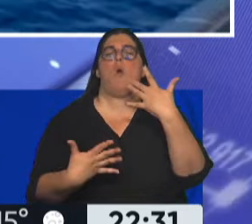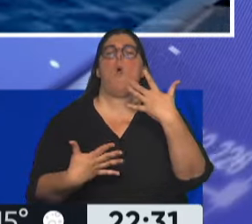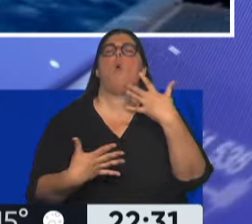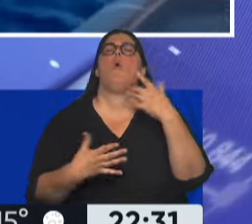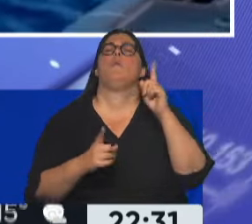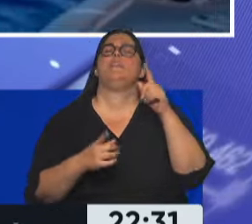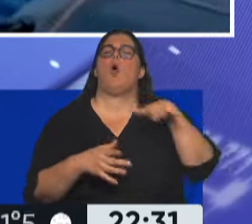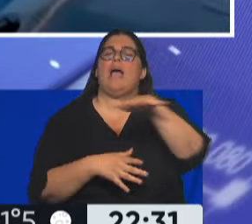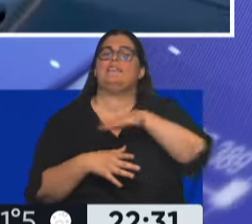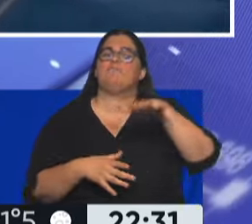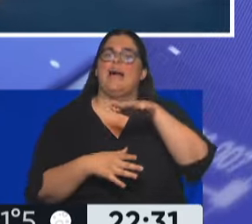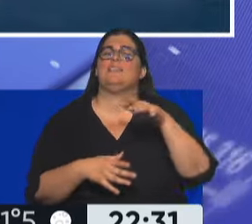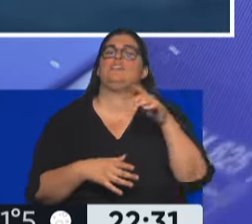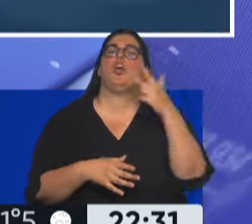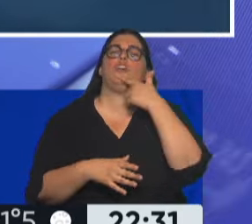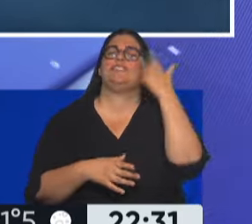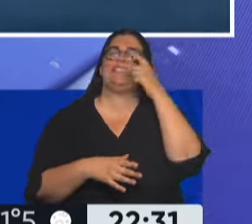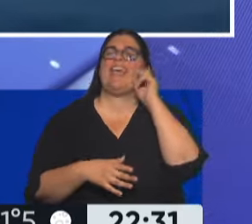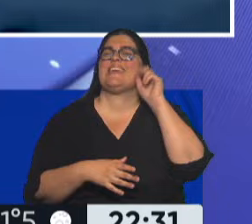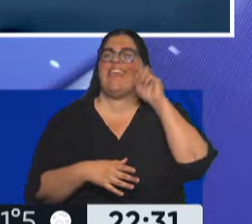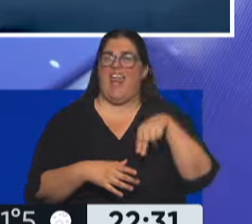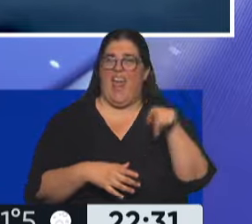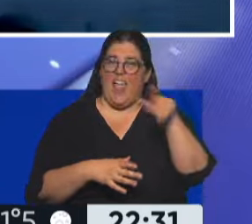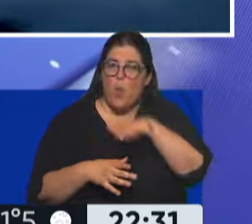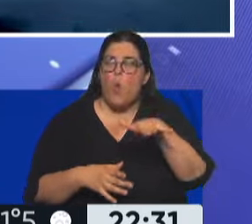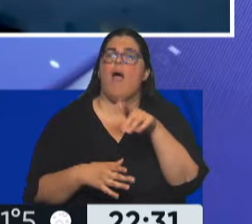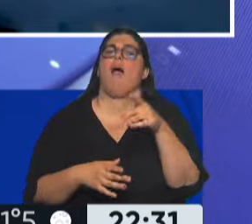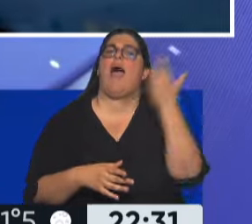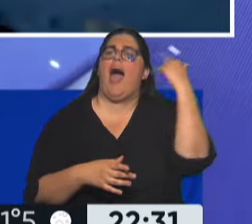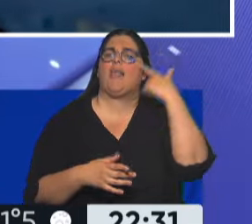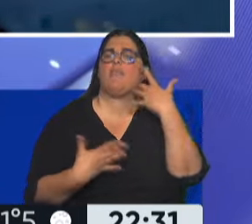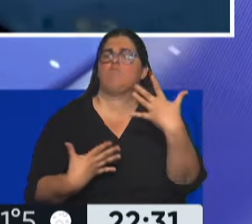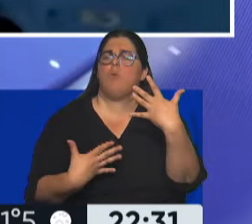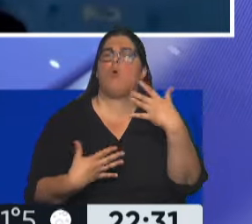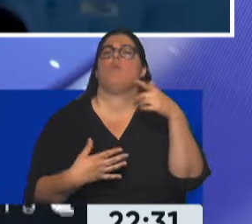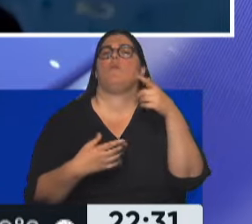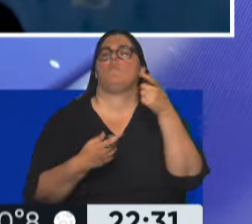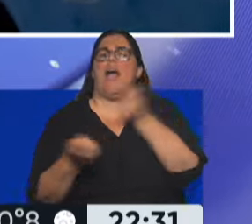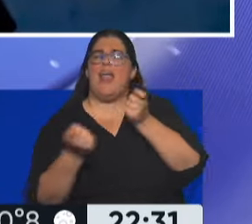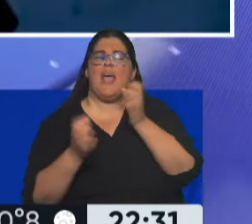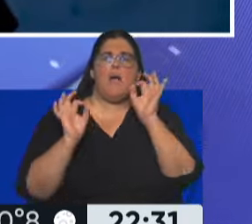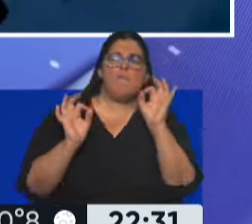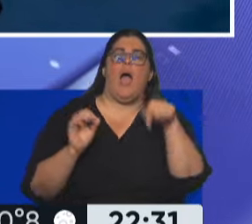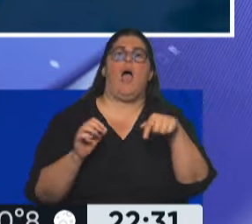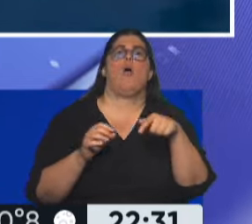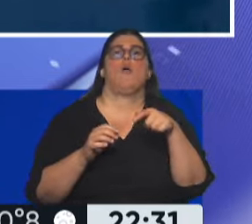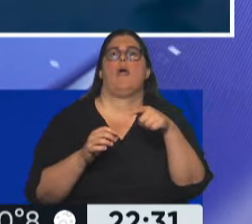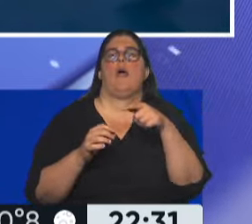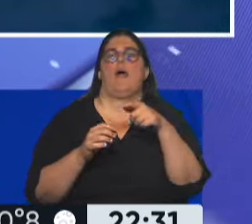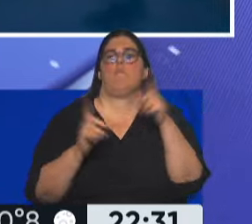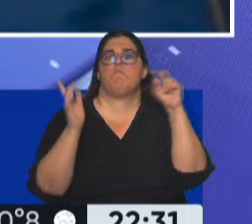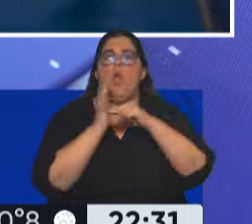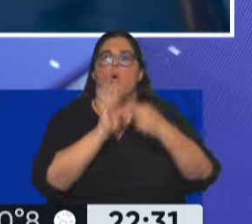espacio Schengen, se están limitando, poniendo trabas a la movilidad al interior de la Unión Europea. Eso implica un